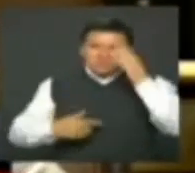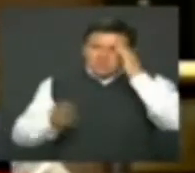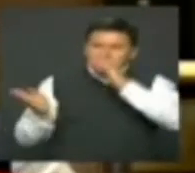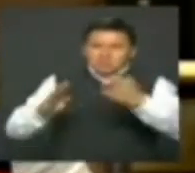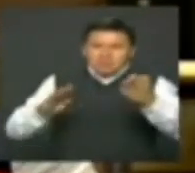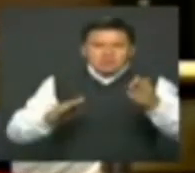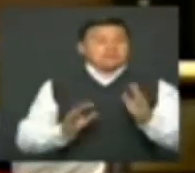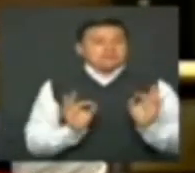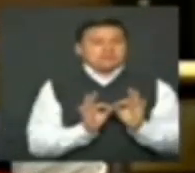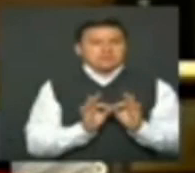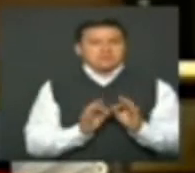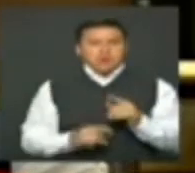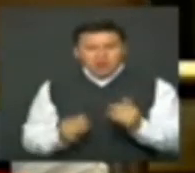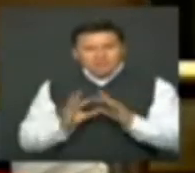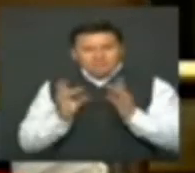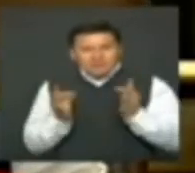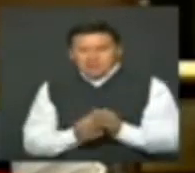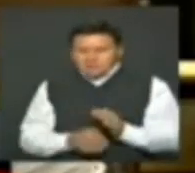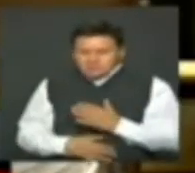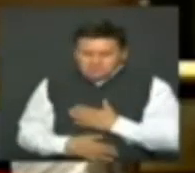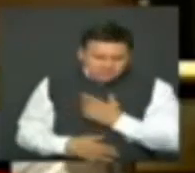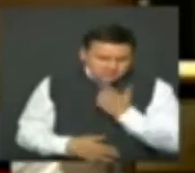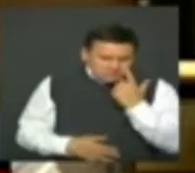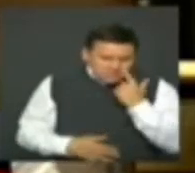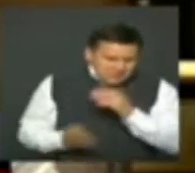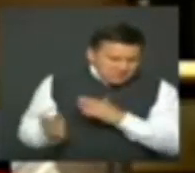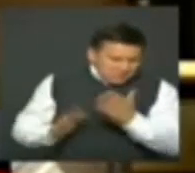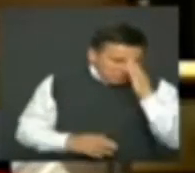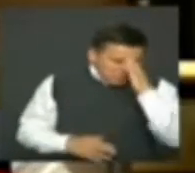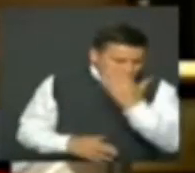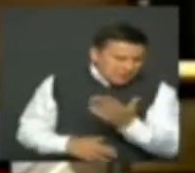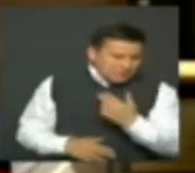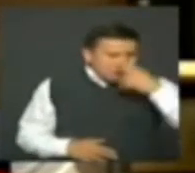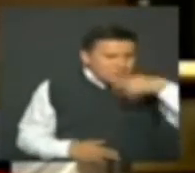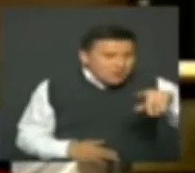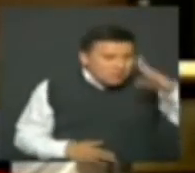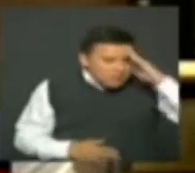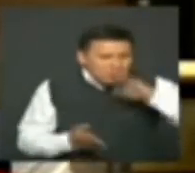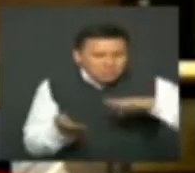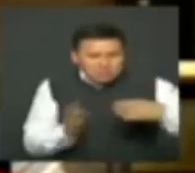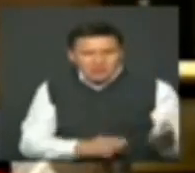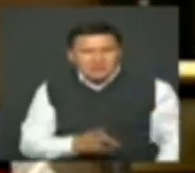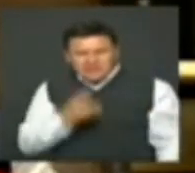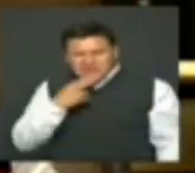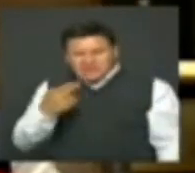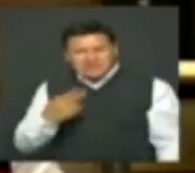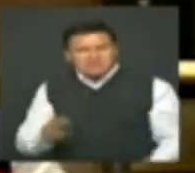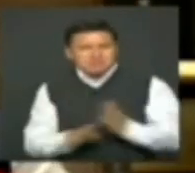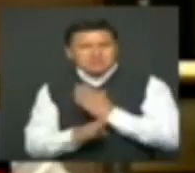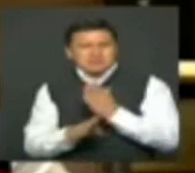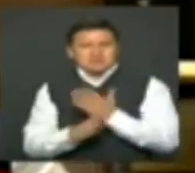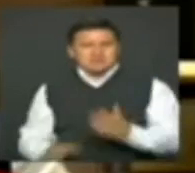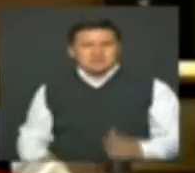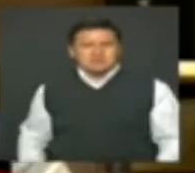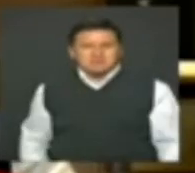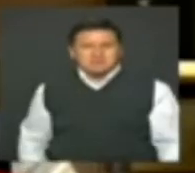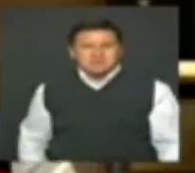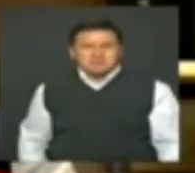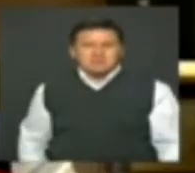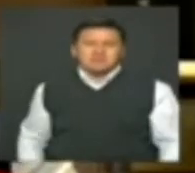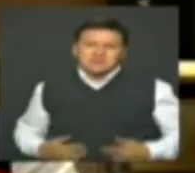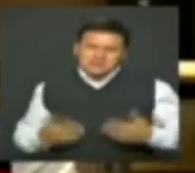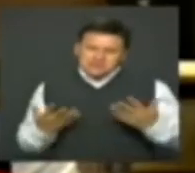Hay familias que hoy no verán a su padre, que no verán llegar a su hijo, de cuenta de la historia de este conflicto armado.